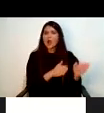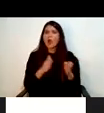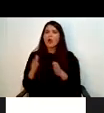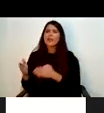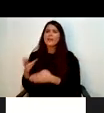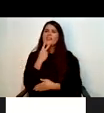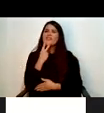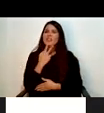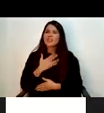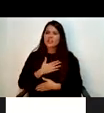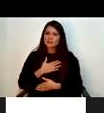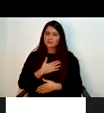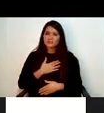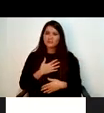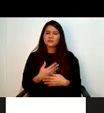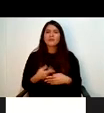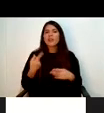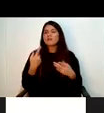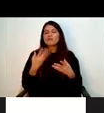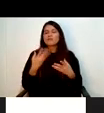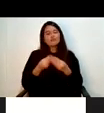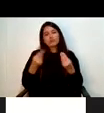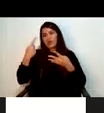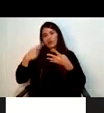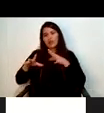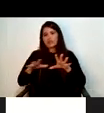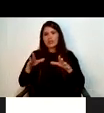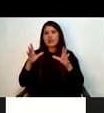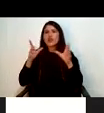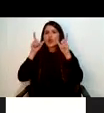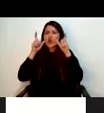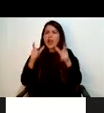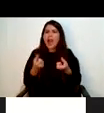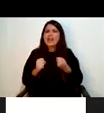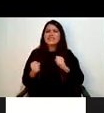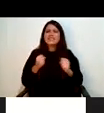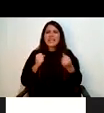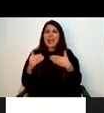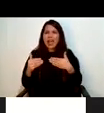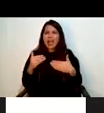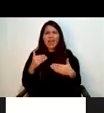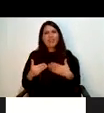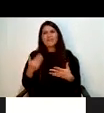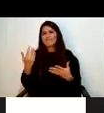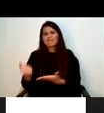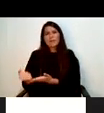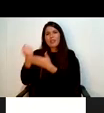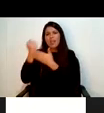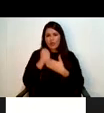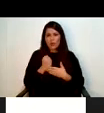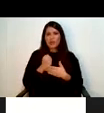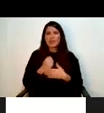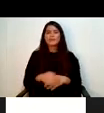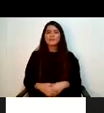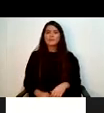y a muchas otras cosas más, ¿cierto? Maneja la ansiedad y todo lo que pueda favorecer la utilización